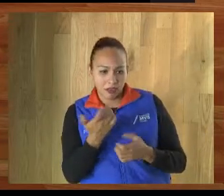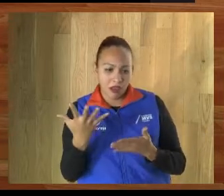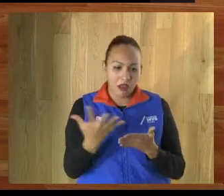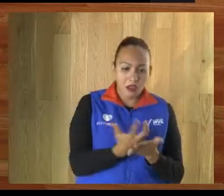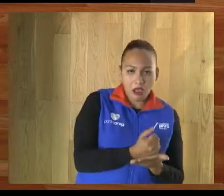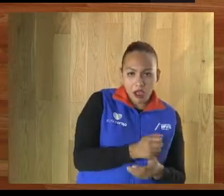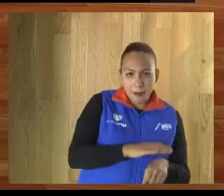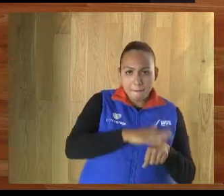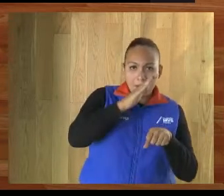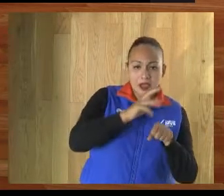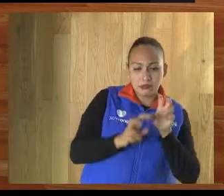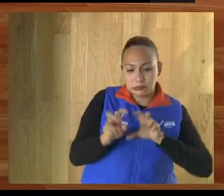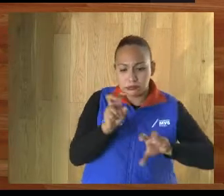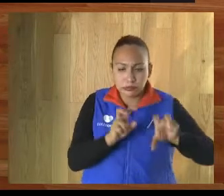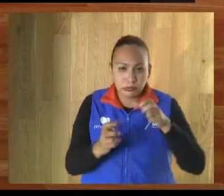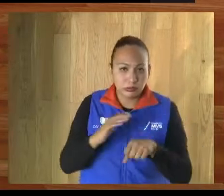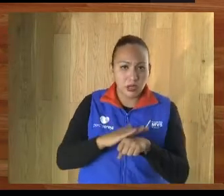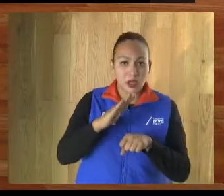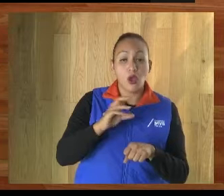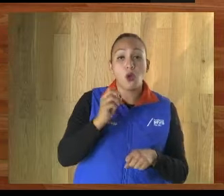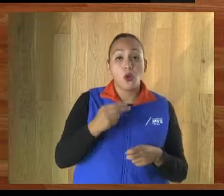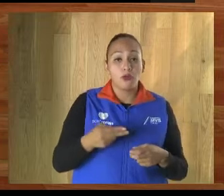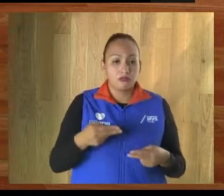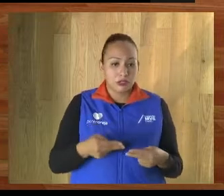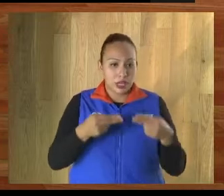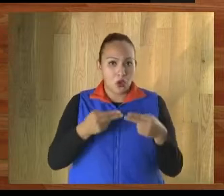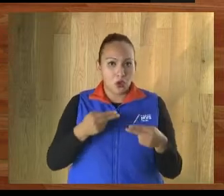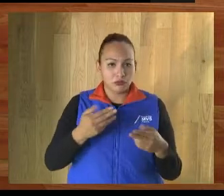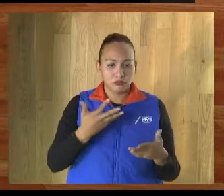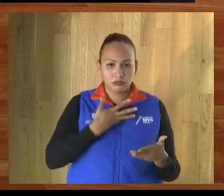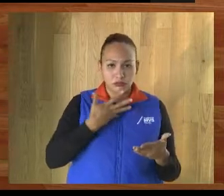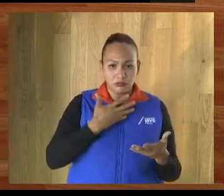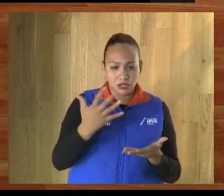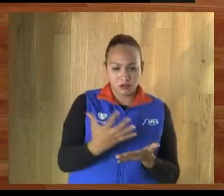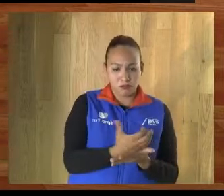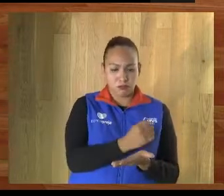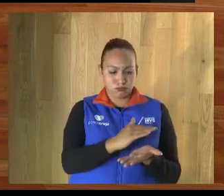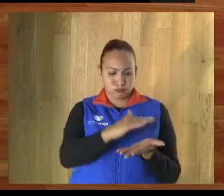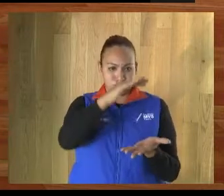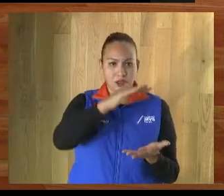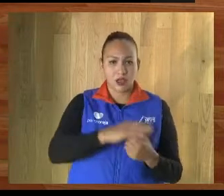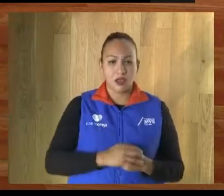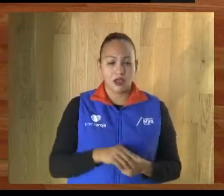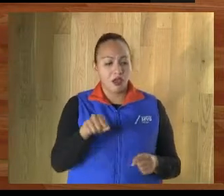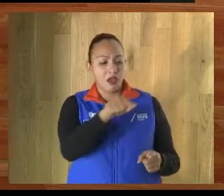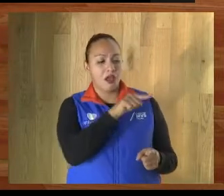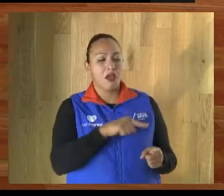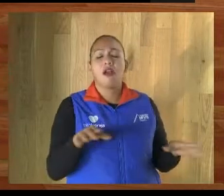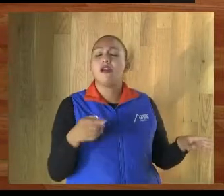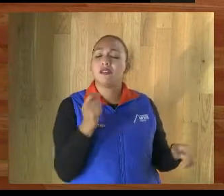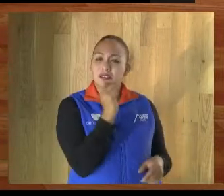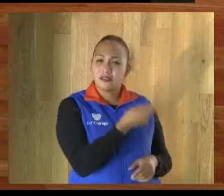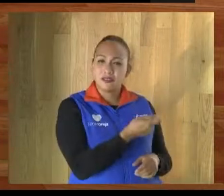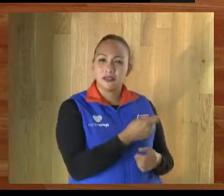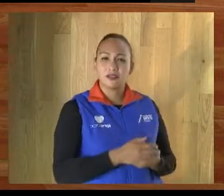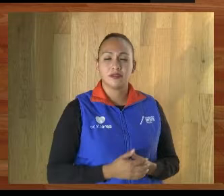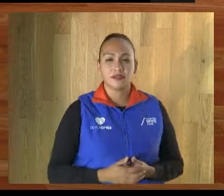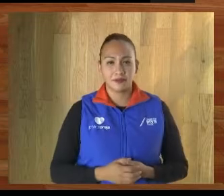con mayor volumen de negocio, son aquellas que sus,